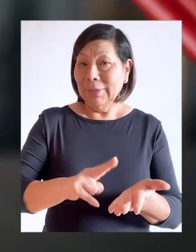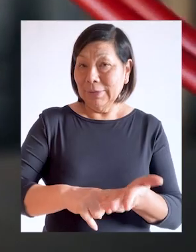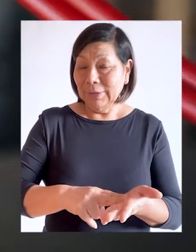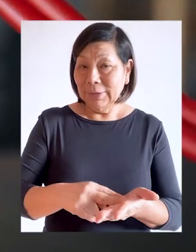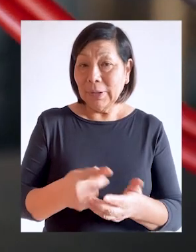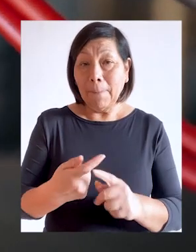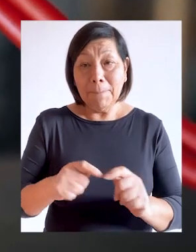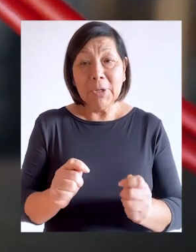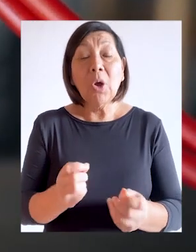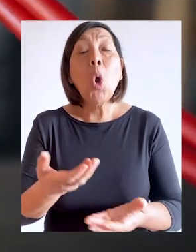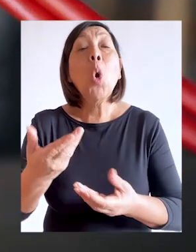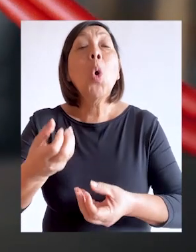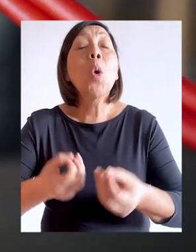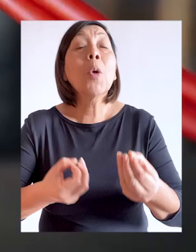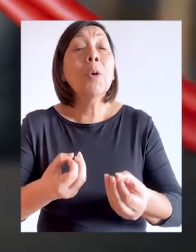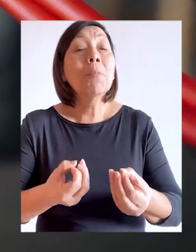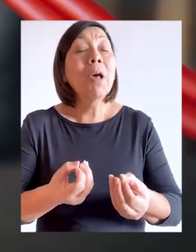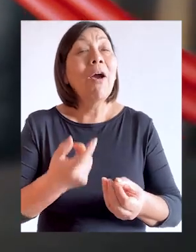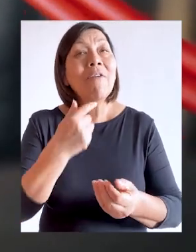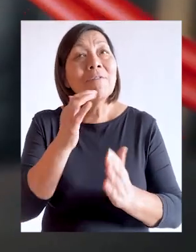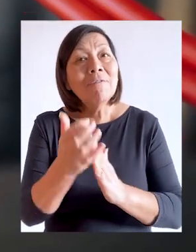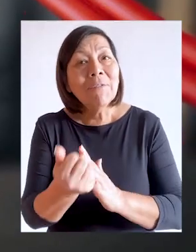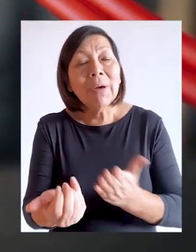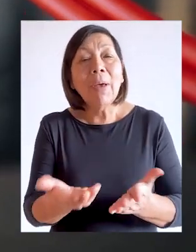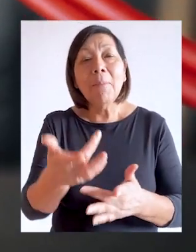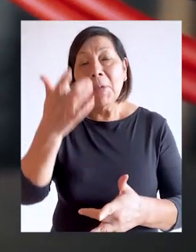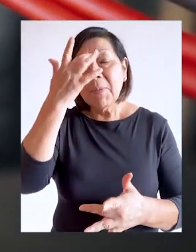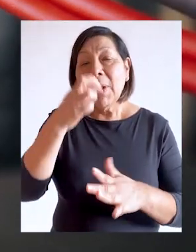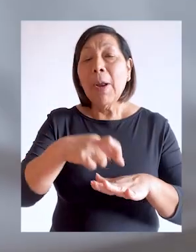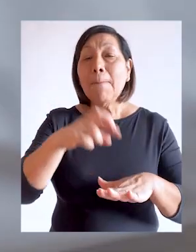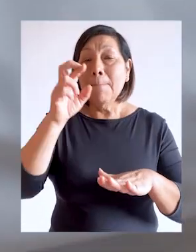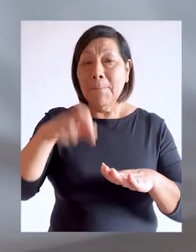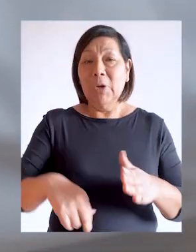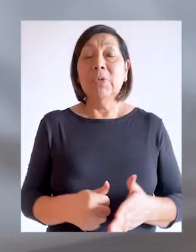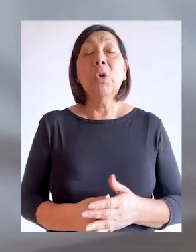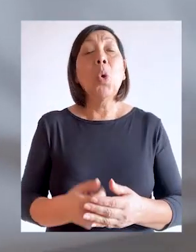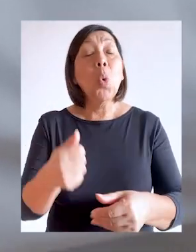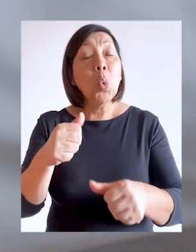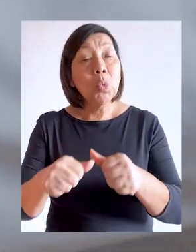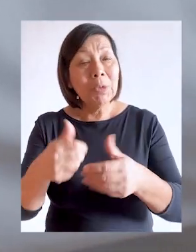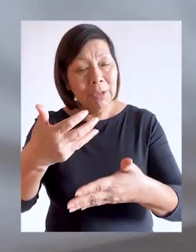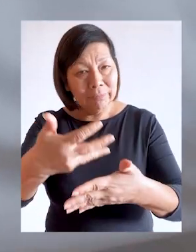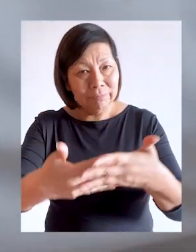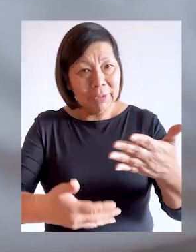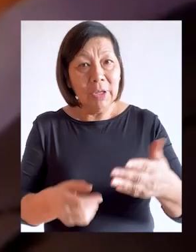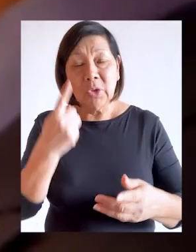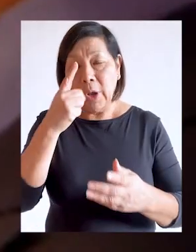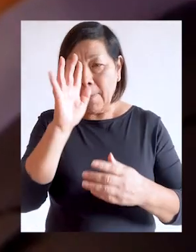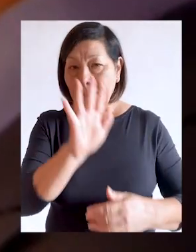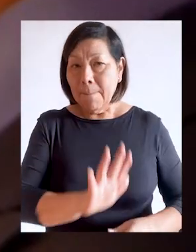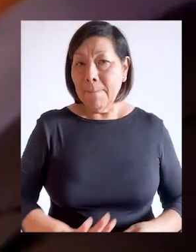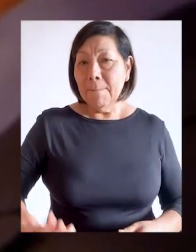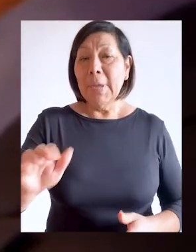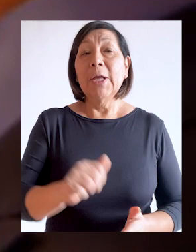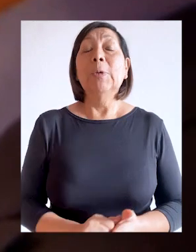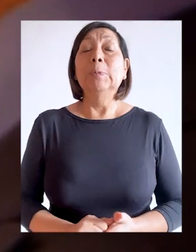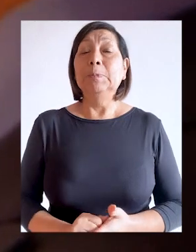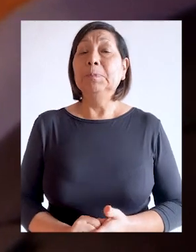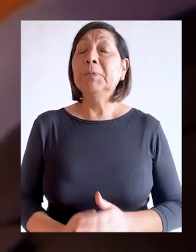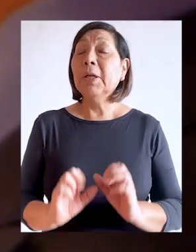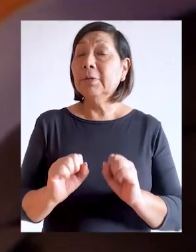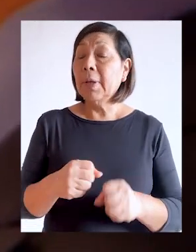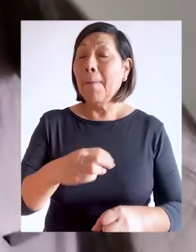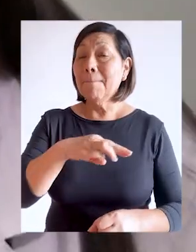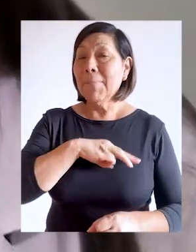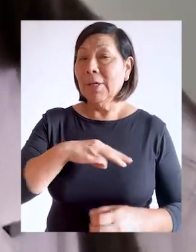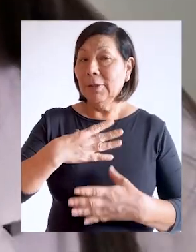médicas calificadoras de incapacidad por enfermedad profesional en número suficiente y a nivel nacional. Consecuentemente, el Ministerio